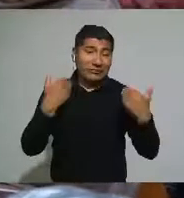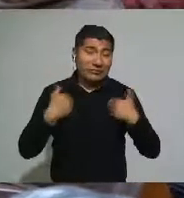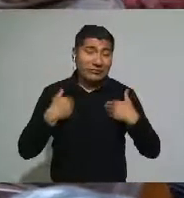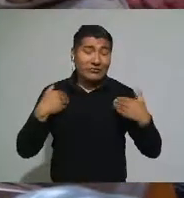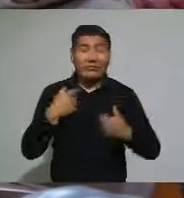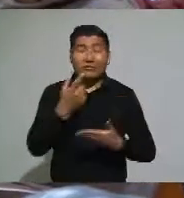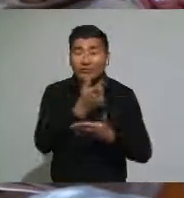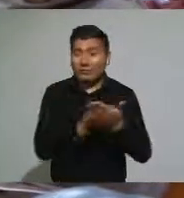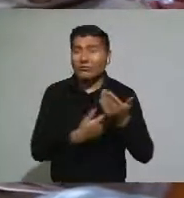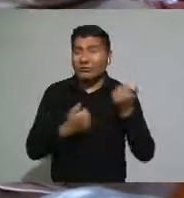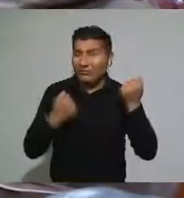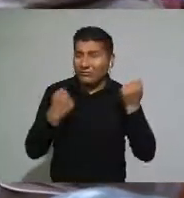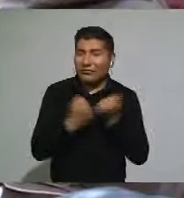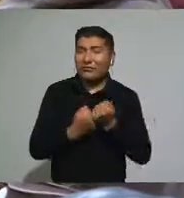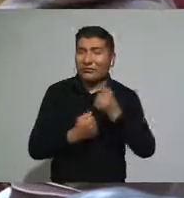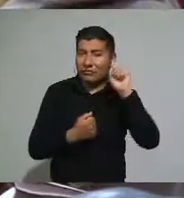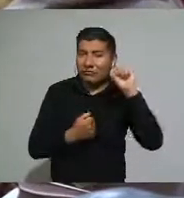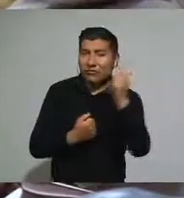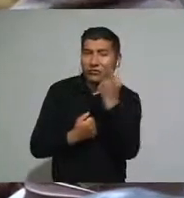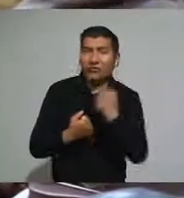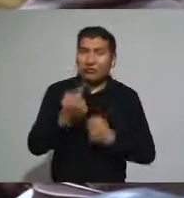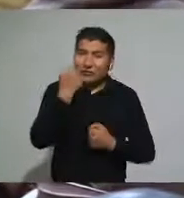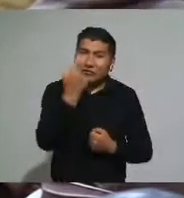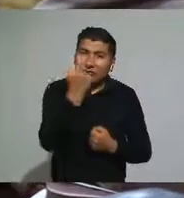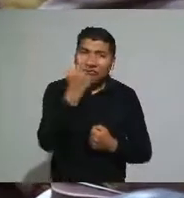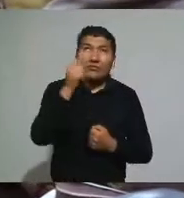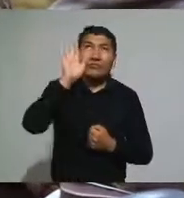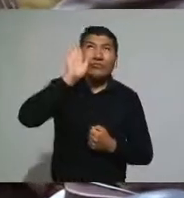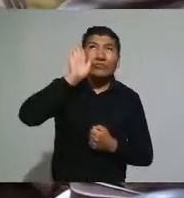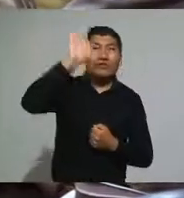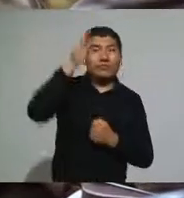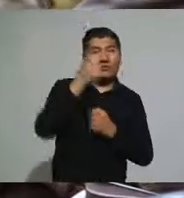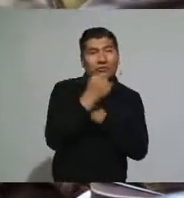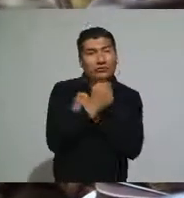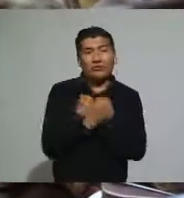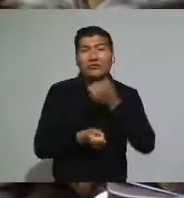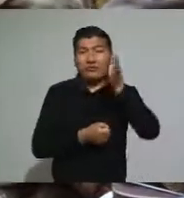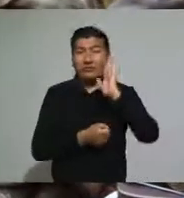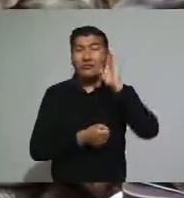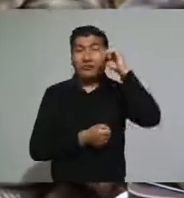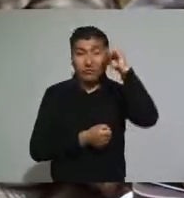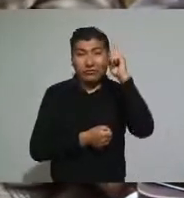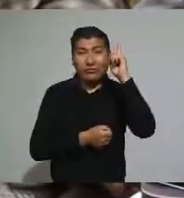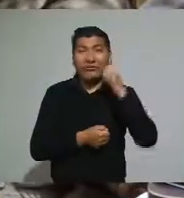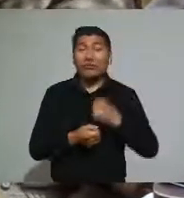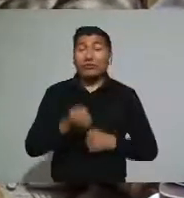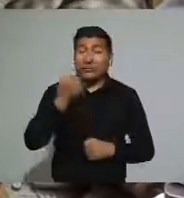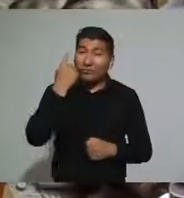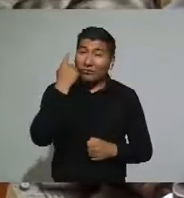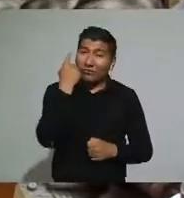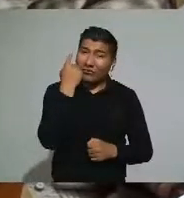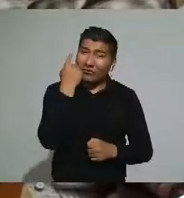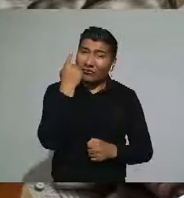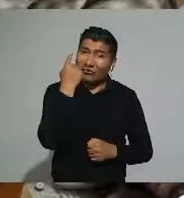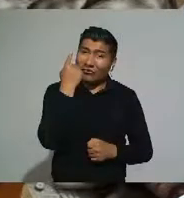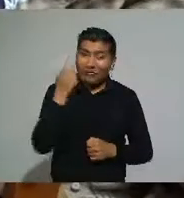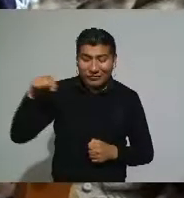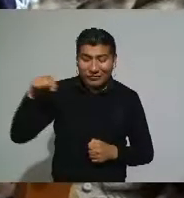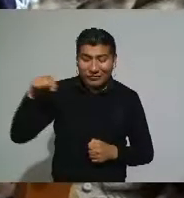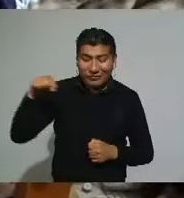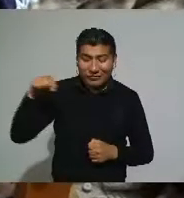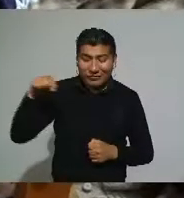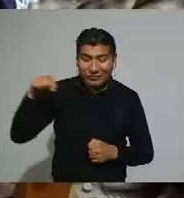confianza solo y únicamente en el amor de Dios. Una desprecia al